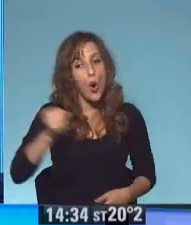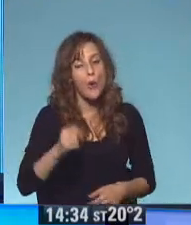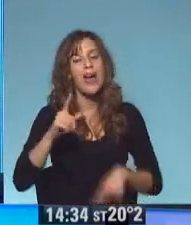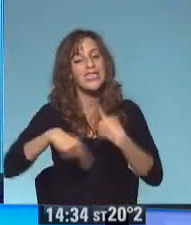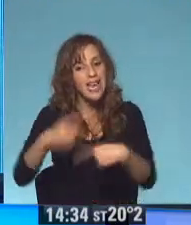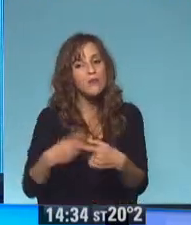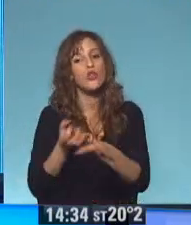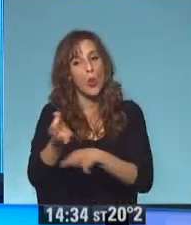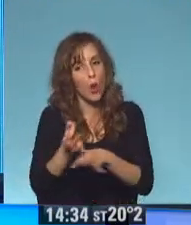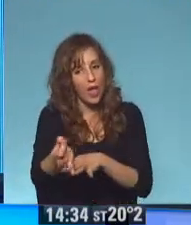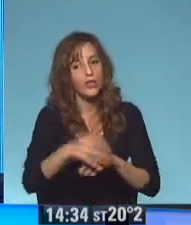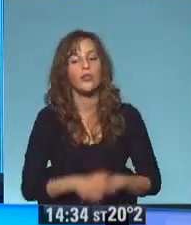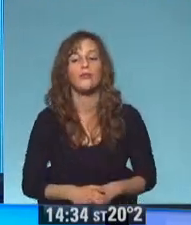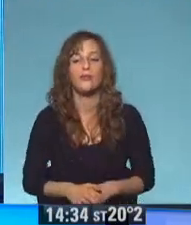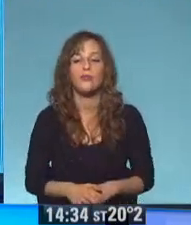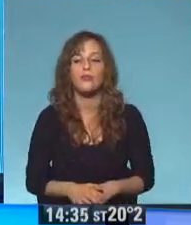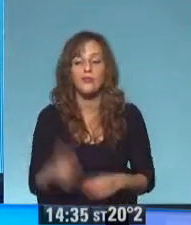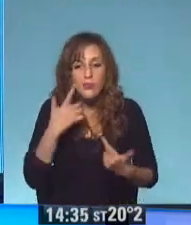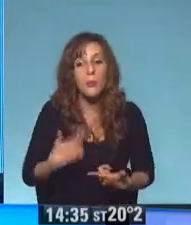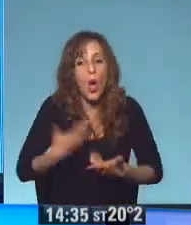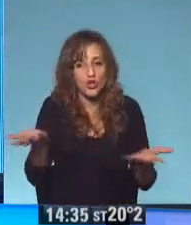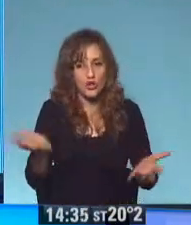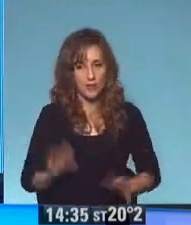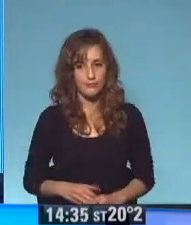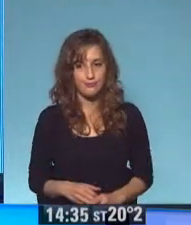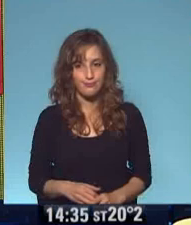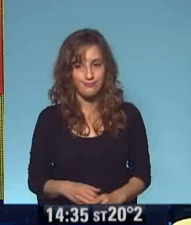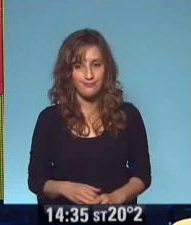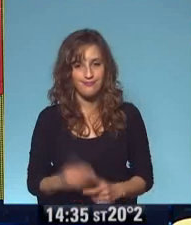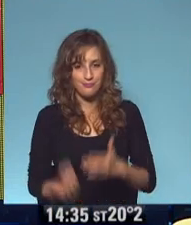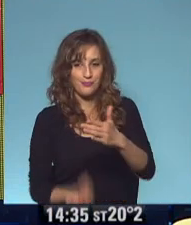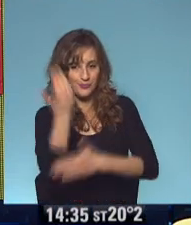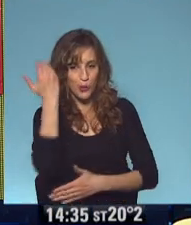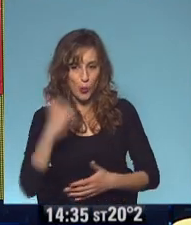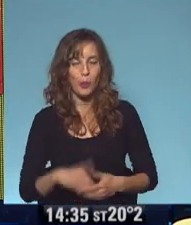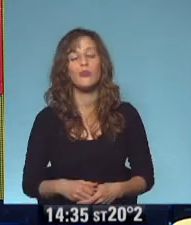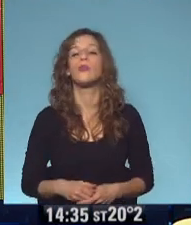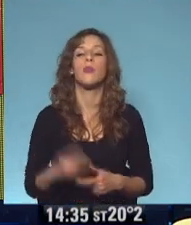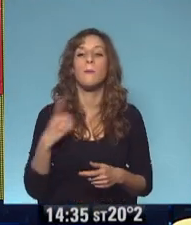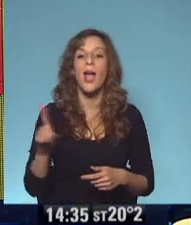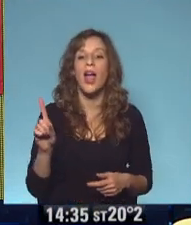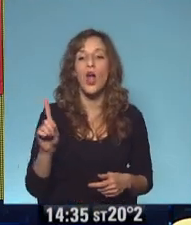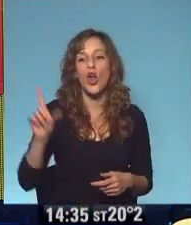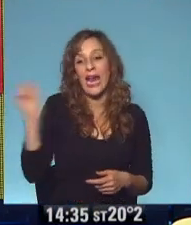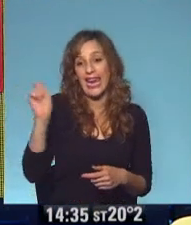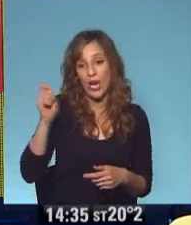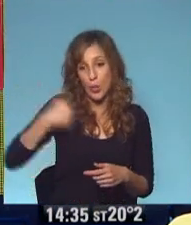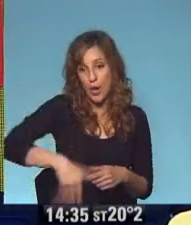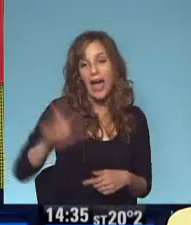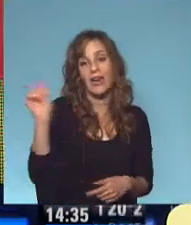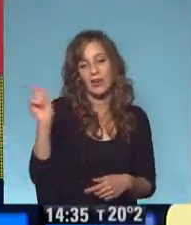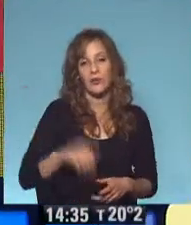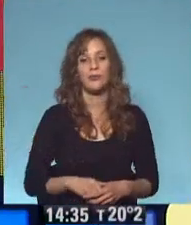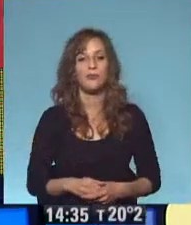la búsqueda del tesoro en sus casas, ¿sí? Y lo mandan. Bien. Oye, pero ¿vamos? Antes de irnos... Sí, ya lo tenemos que ir. No, al recreo, ah, no, no irnos.